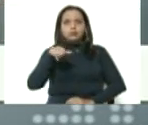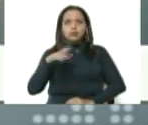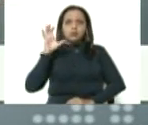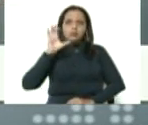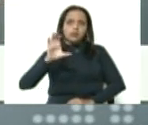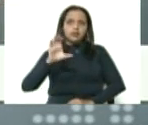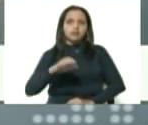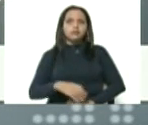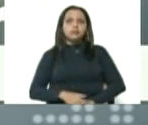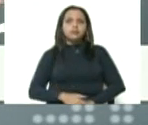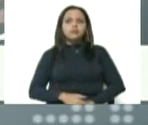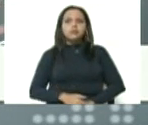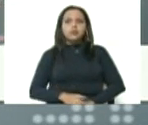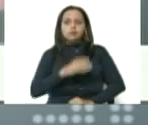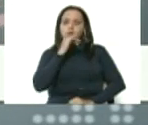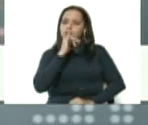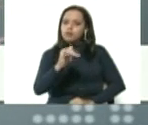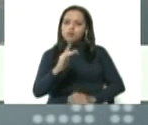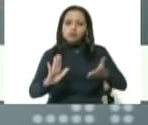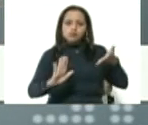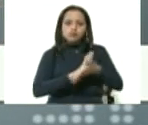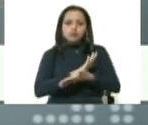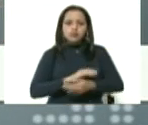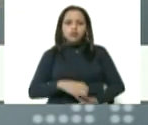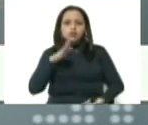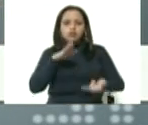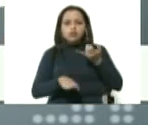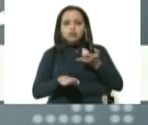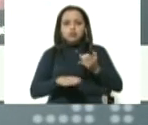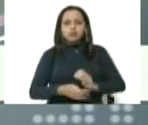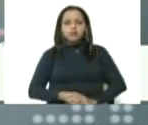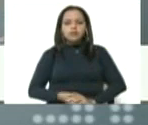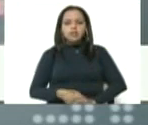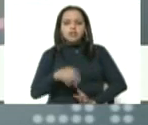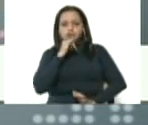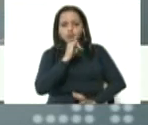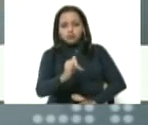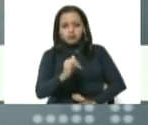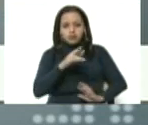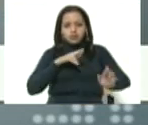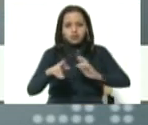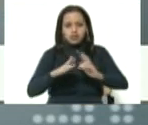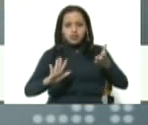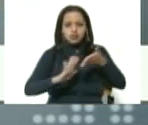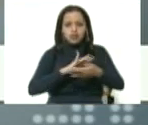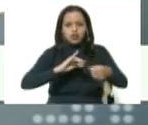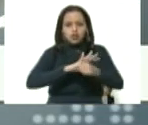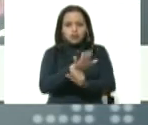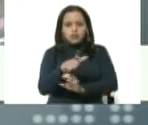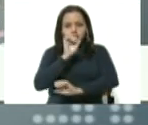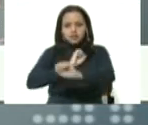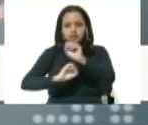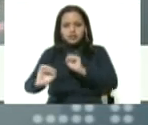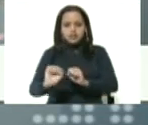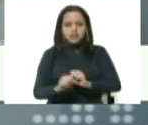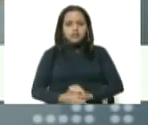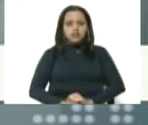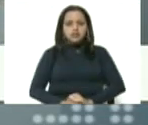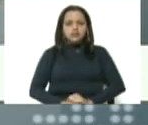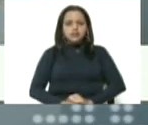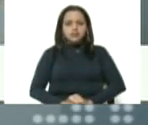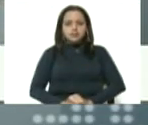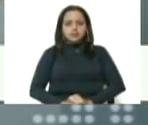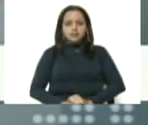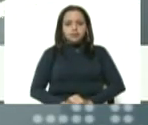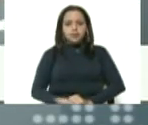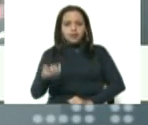informarle de las últimas novedades que en materia de combate contra el COVID-19